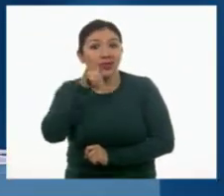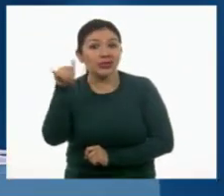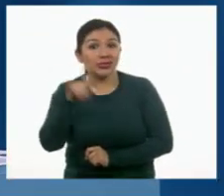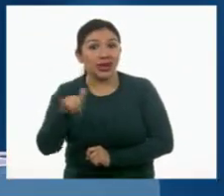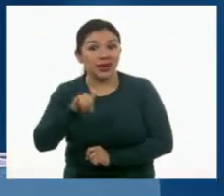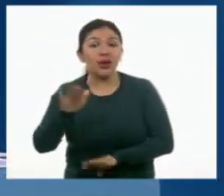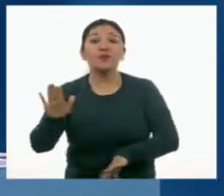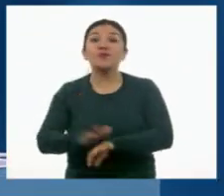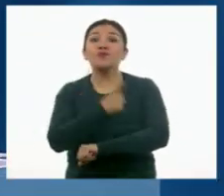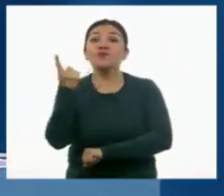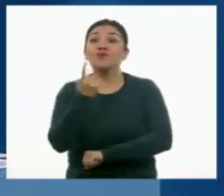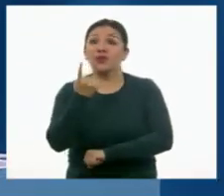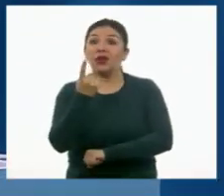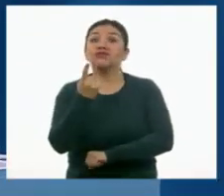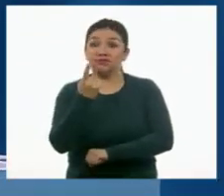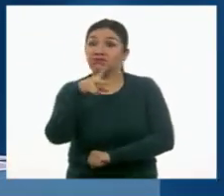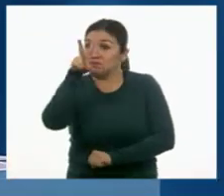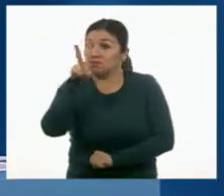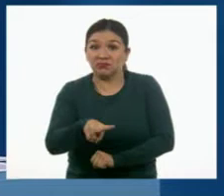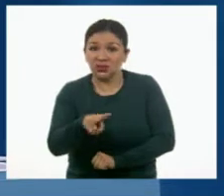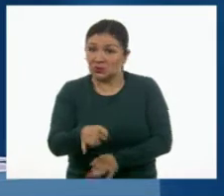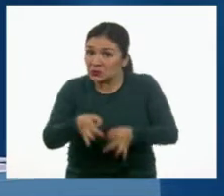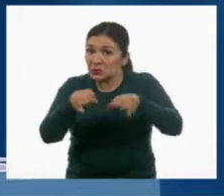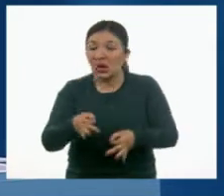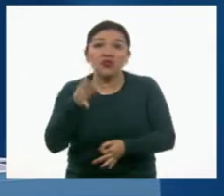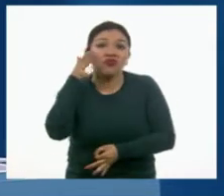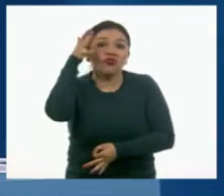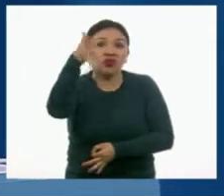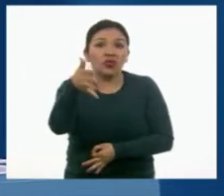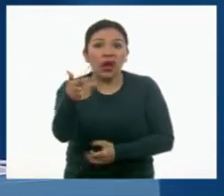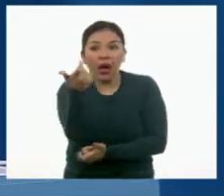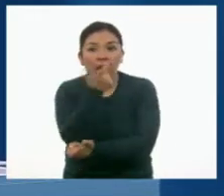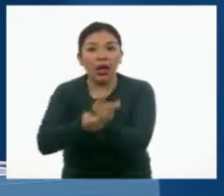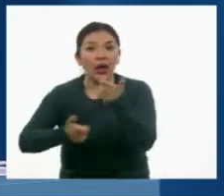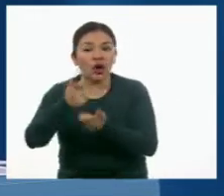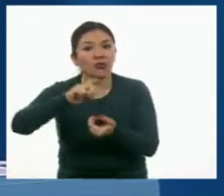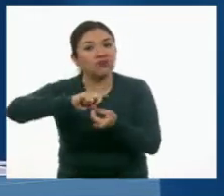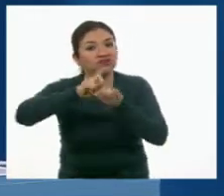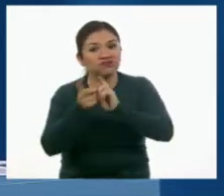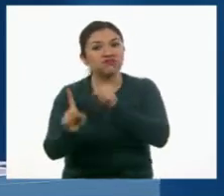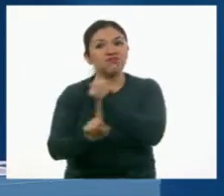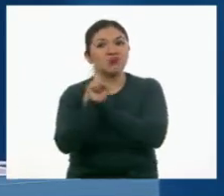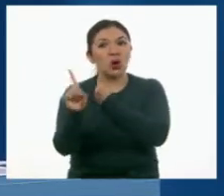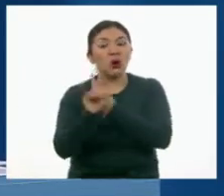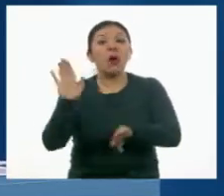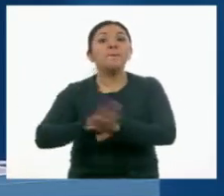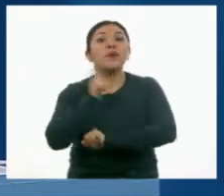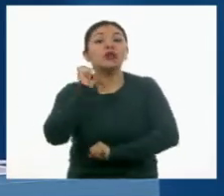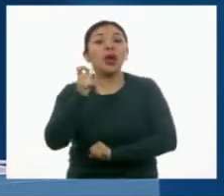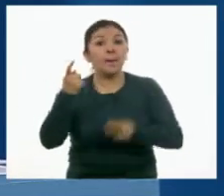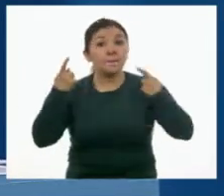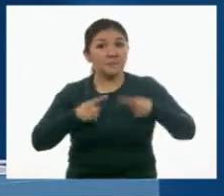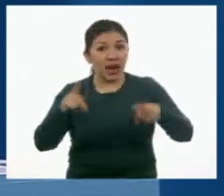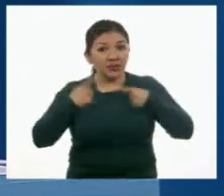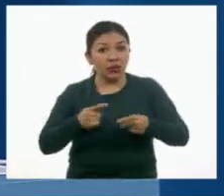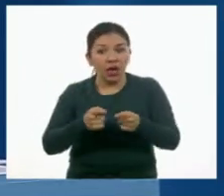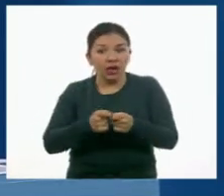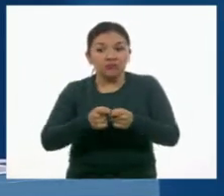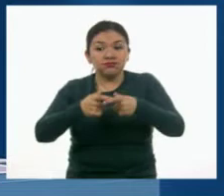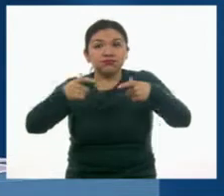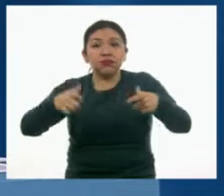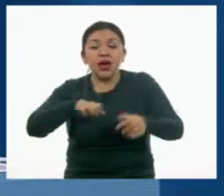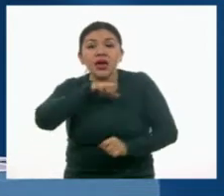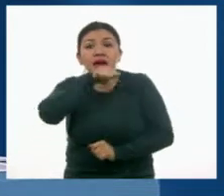porque evidentemente va a tener un impacto económico. Porque, como decíamos, se está quedando la población ya